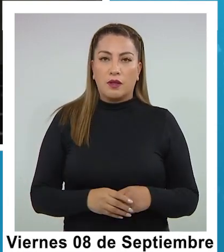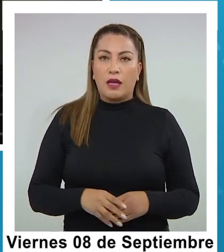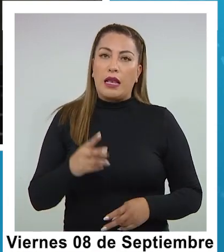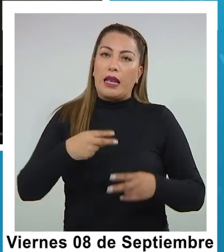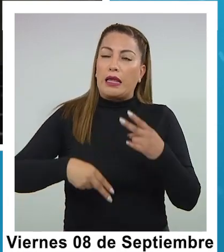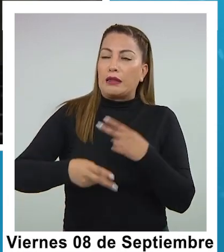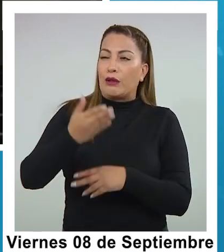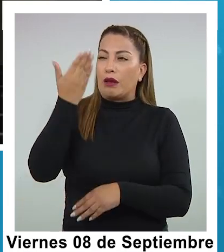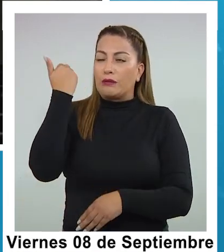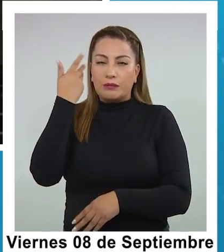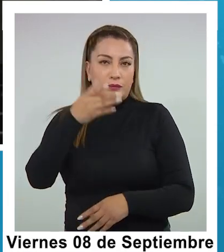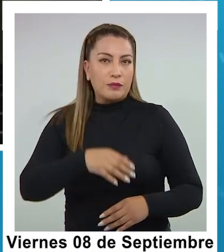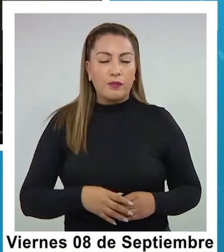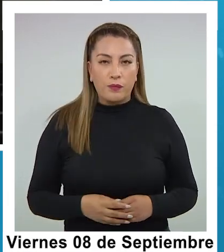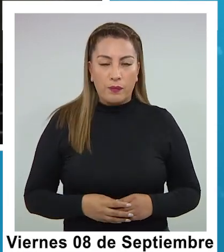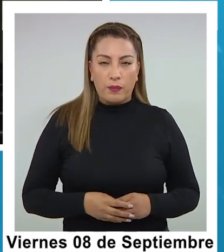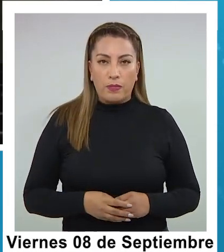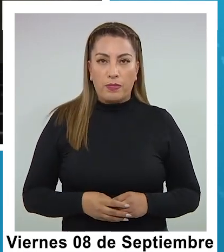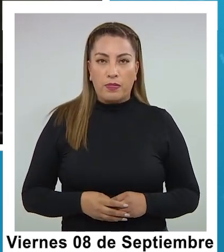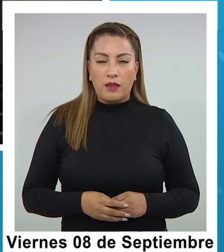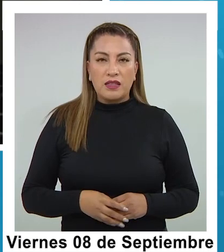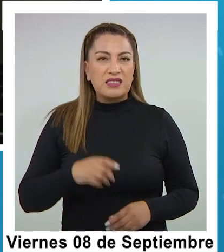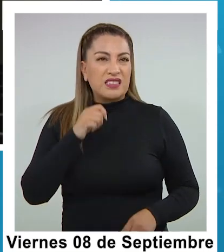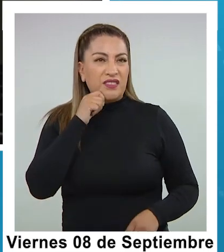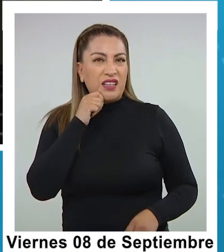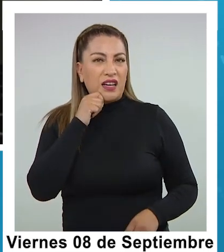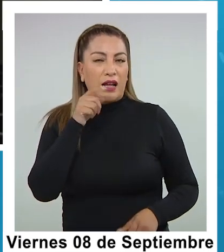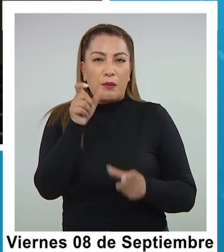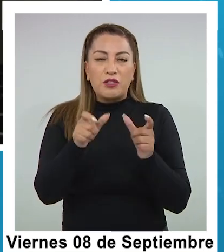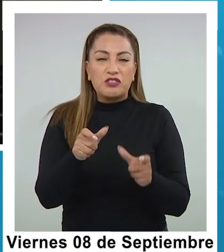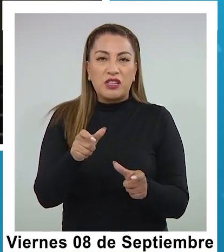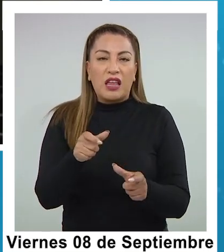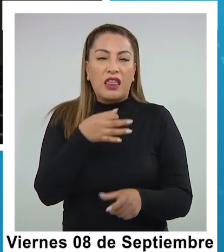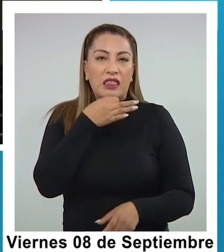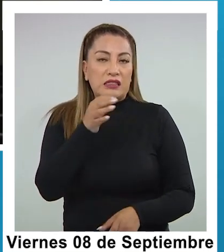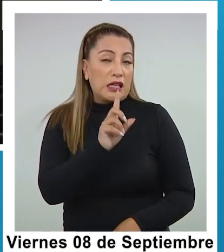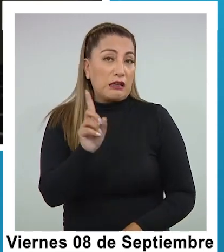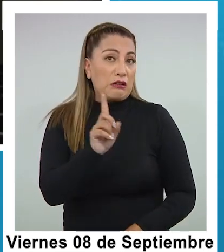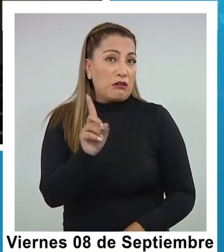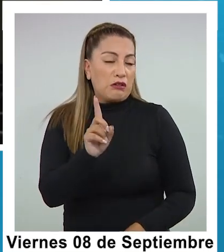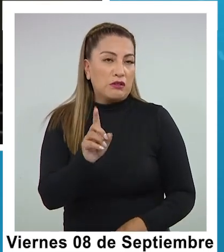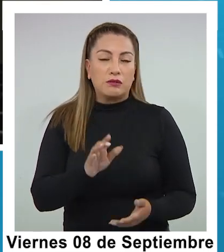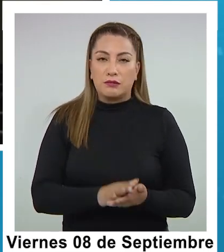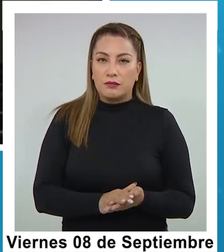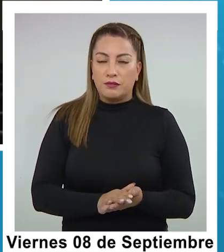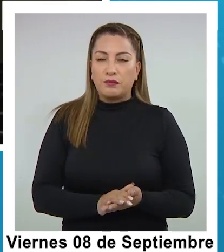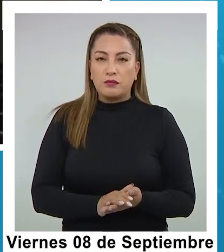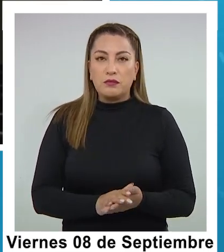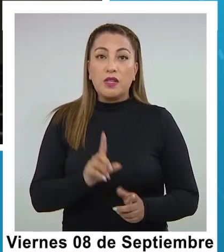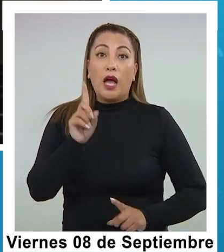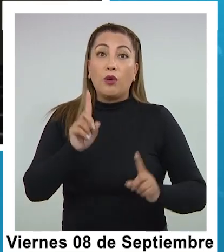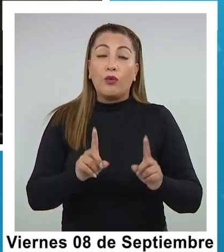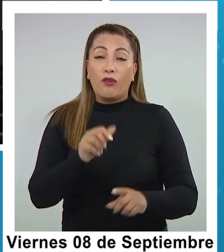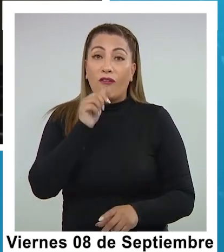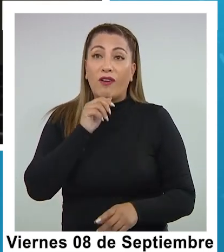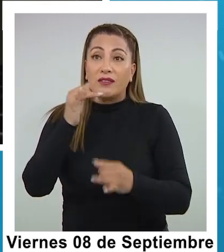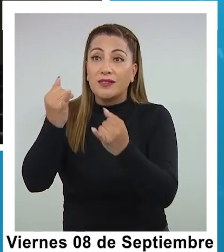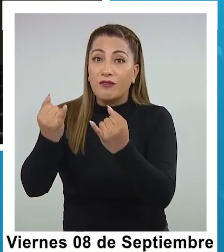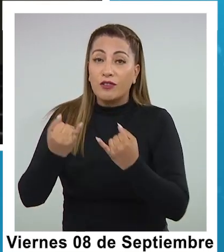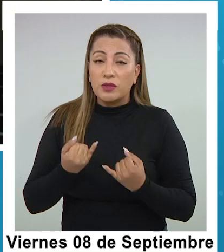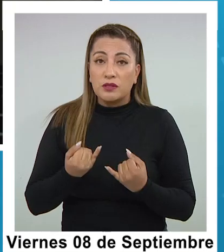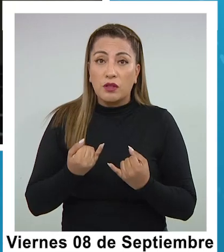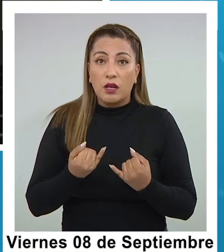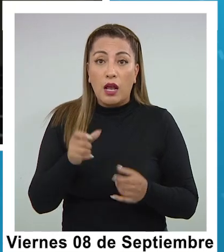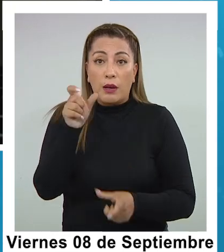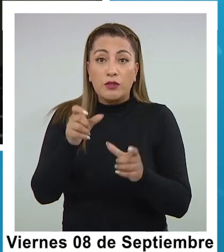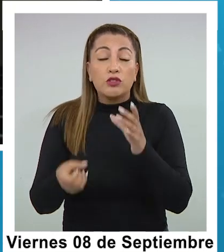historia misma. El negacionismo de hoy tiene que ver también con lo mismo, porque si el anterior es por falta de información, el de hoy día